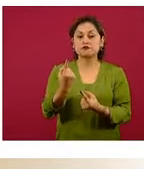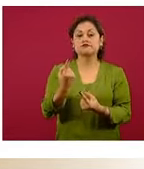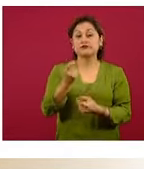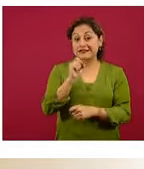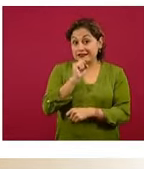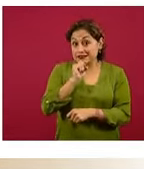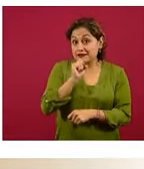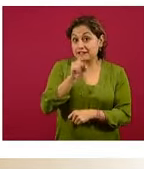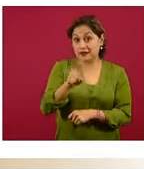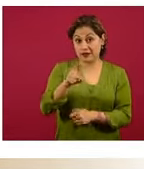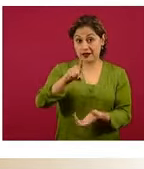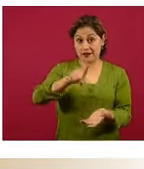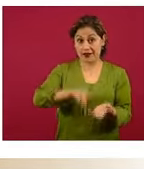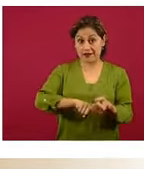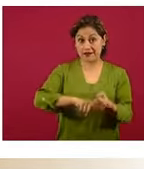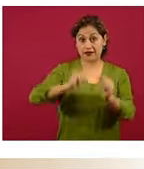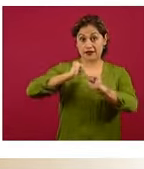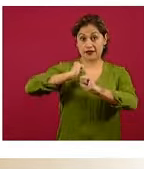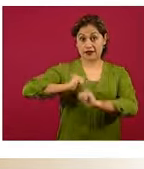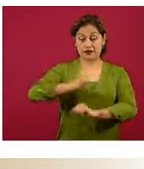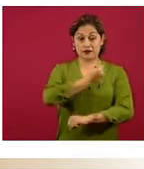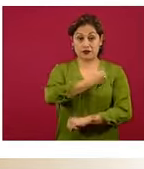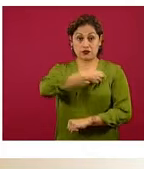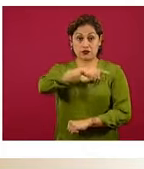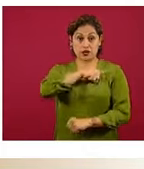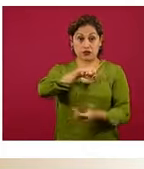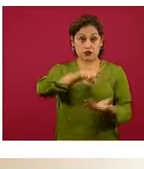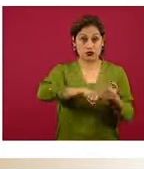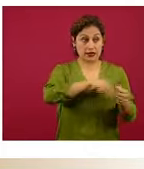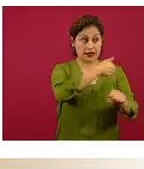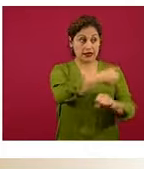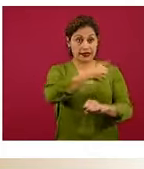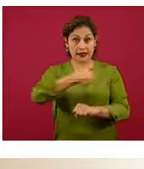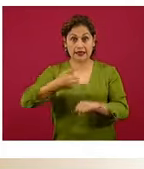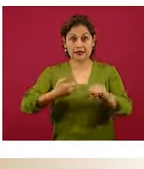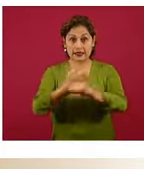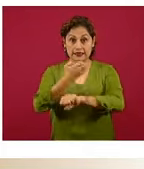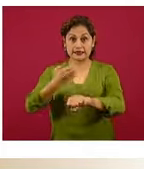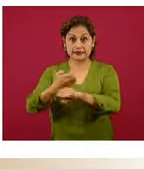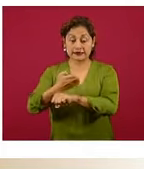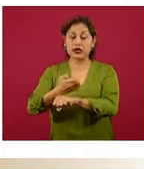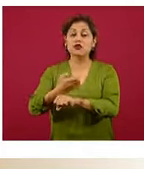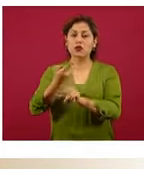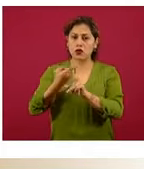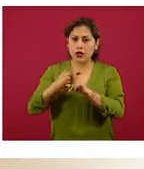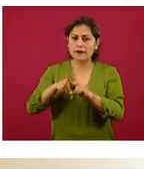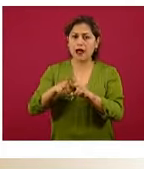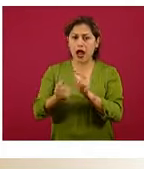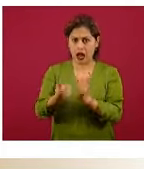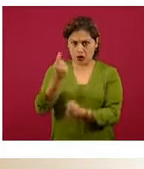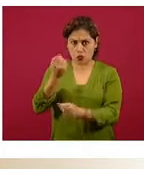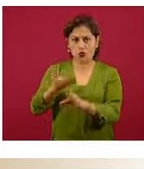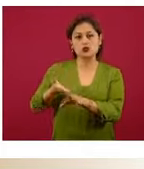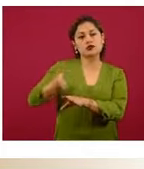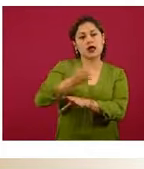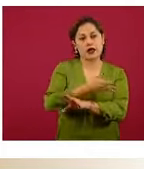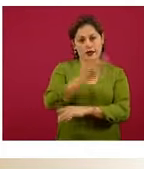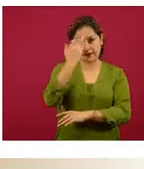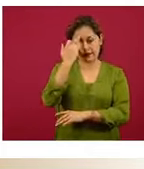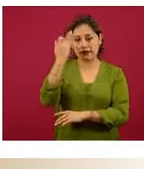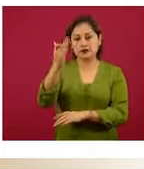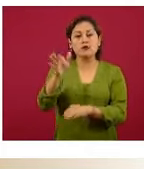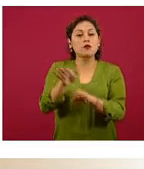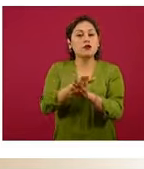también a autoridades sanitarias, decidieron iniciar con el mismo en días previos. Específicamente nos referimos a la